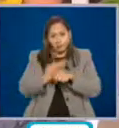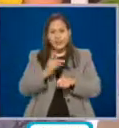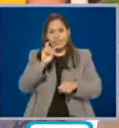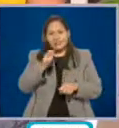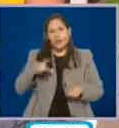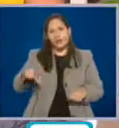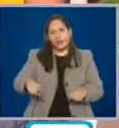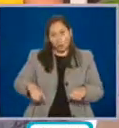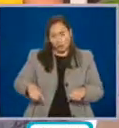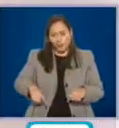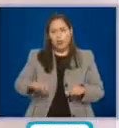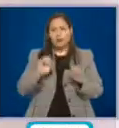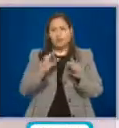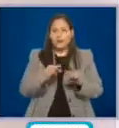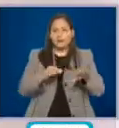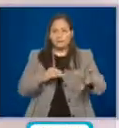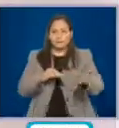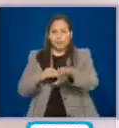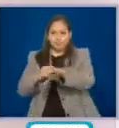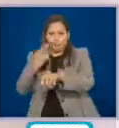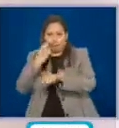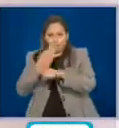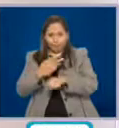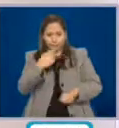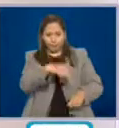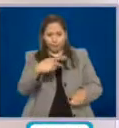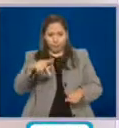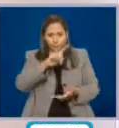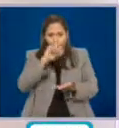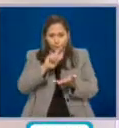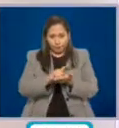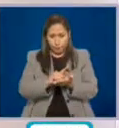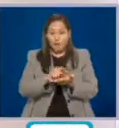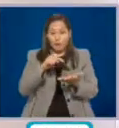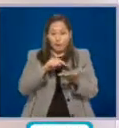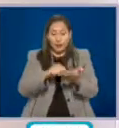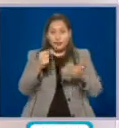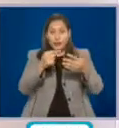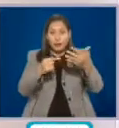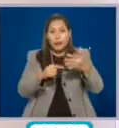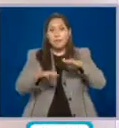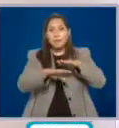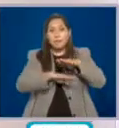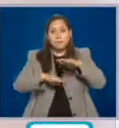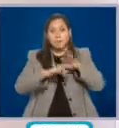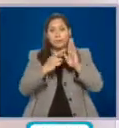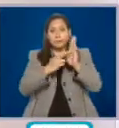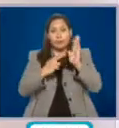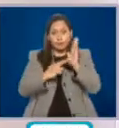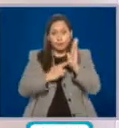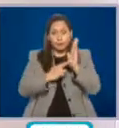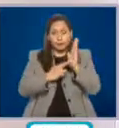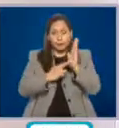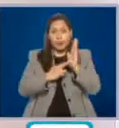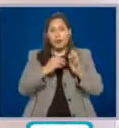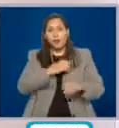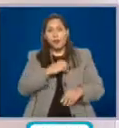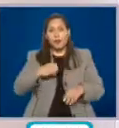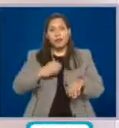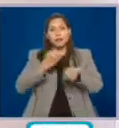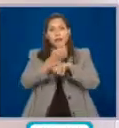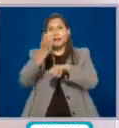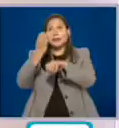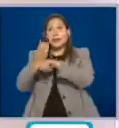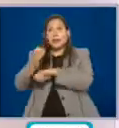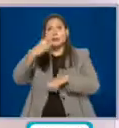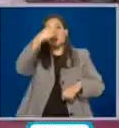¿no? Bueno, esta ley general establece a nivel nacional una serie de bases y principios que obligan a los estados de la República a generar